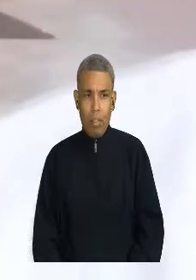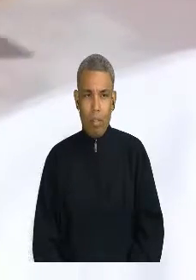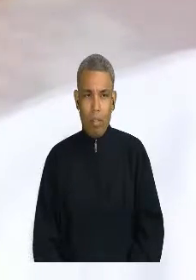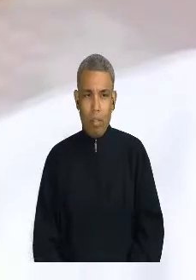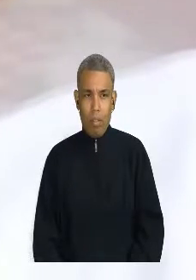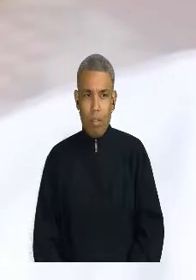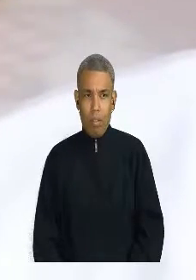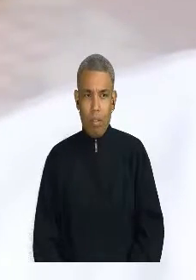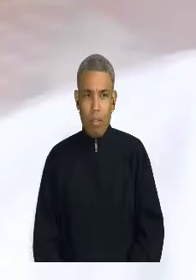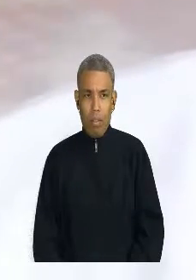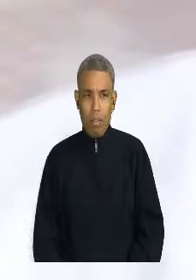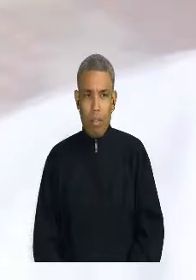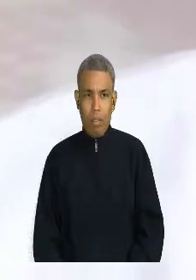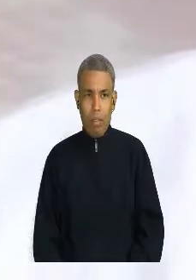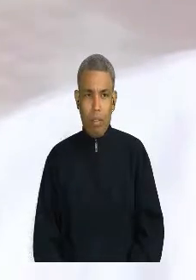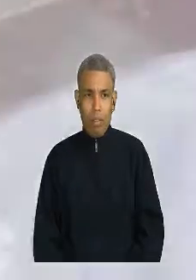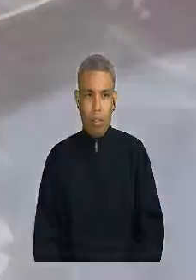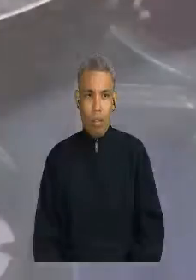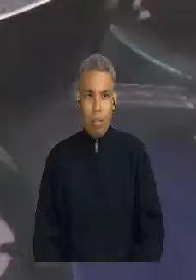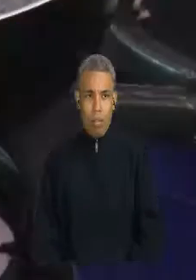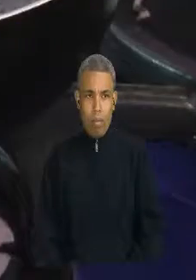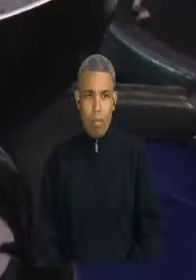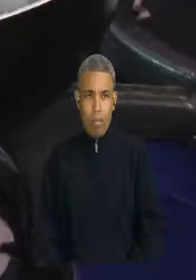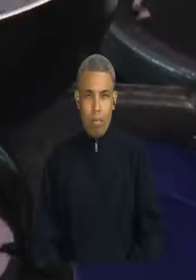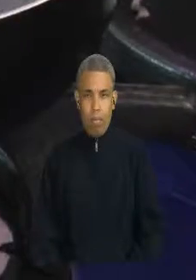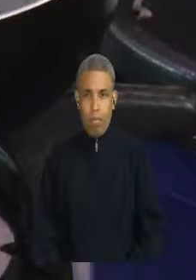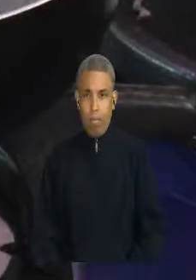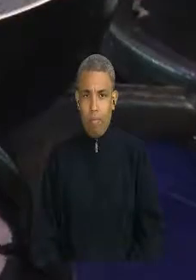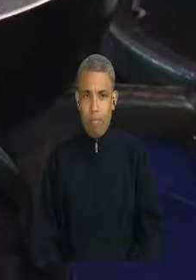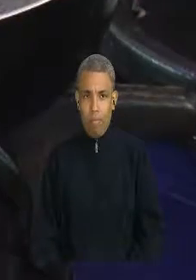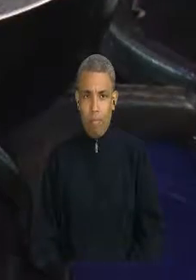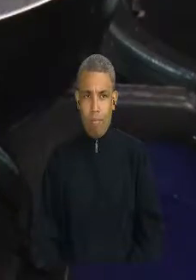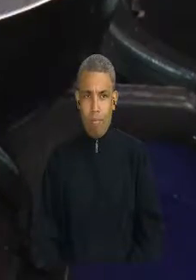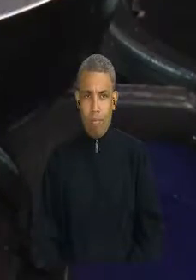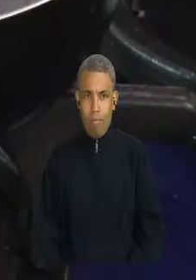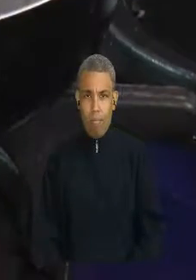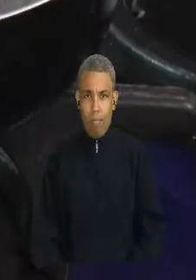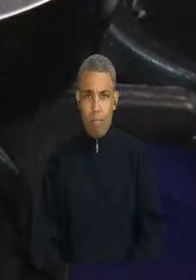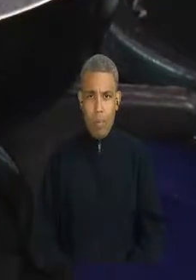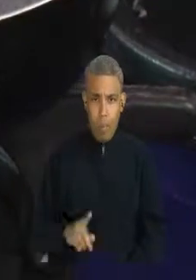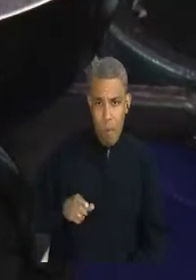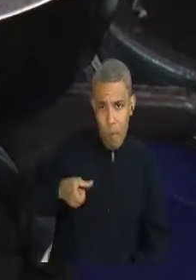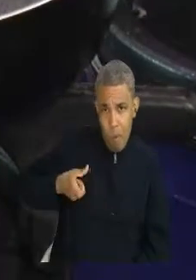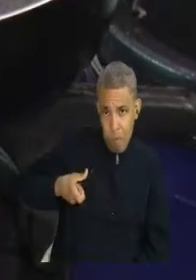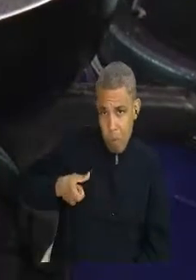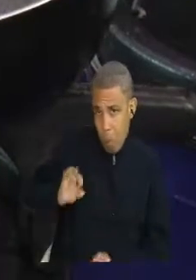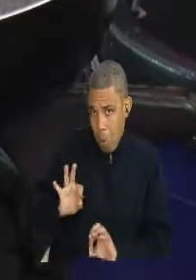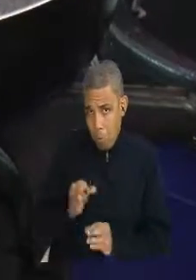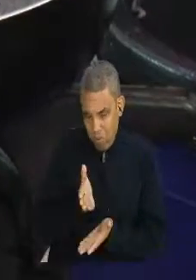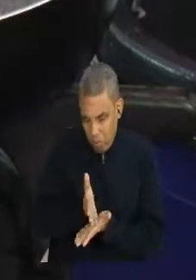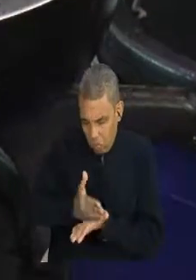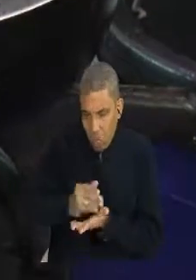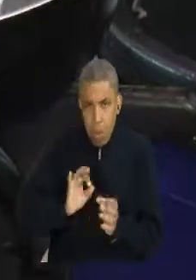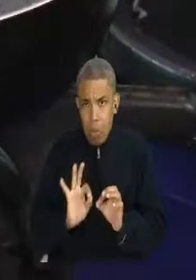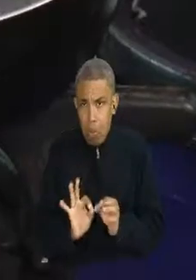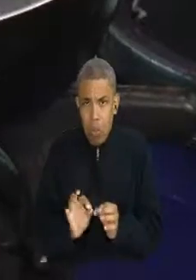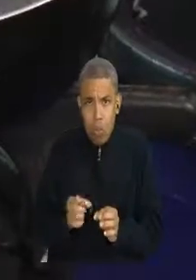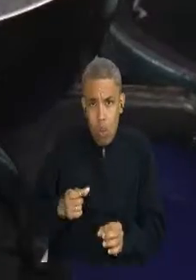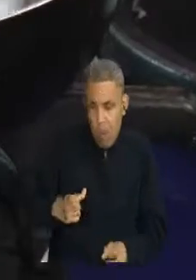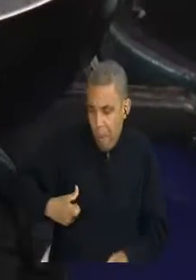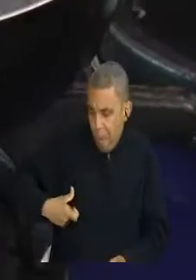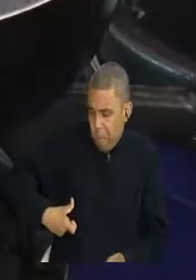Entonces no voy a hacer más nada, sino parto por la mitad. Cuando es el camarón, si quieren, lo pueden picar también o lo pueden dejar entero, como ustedes